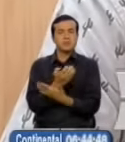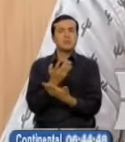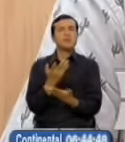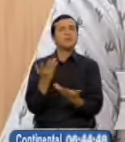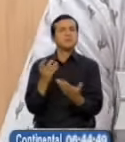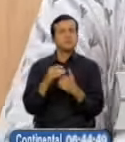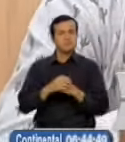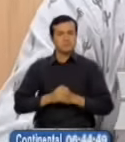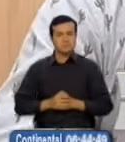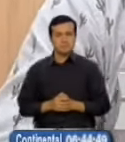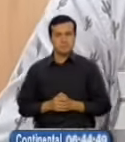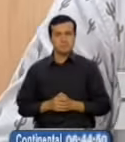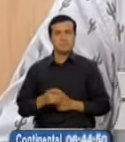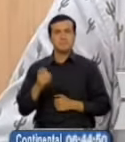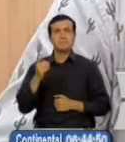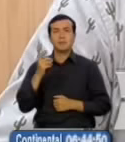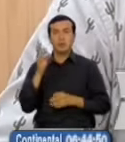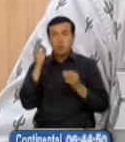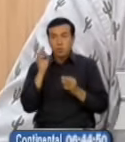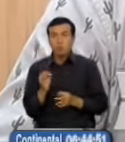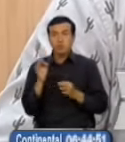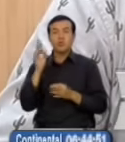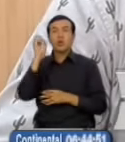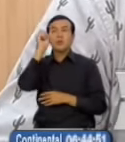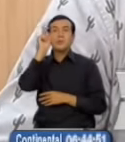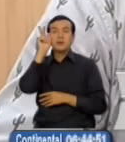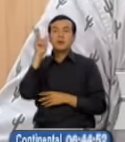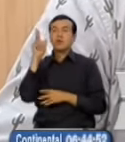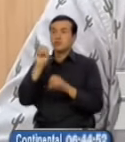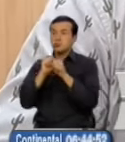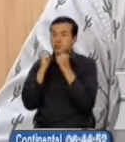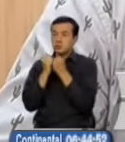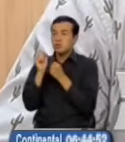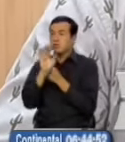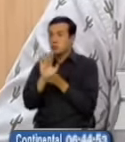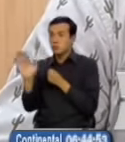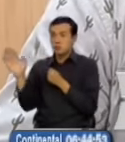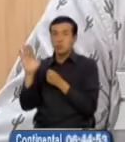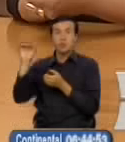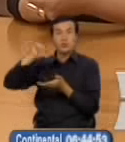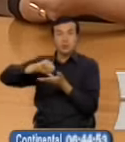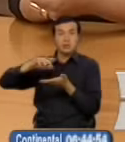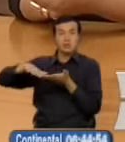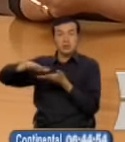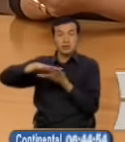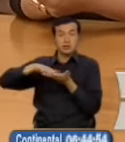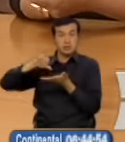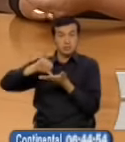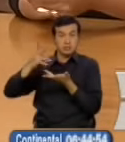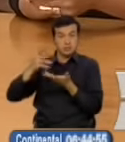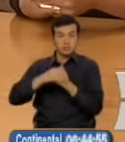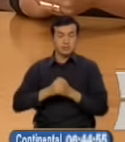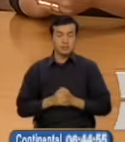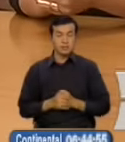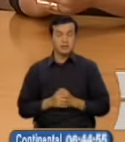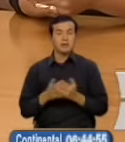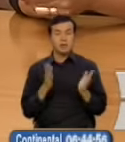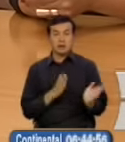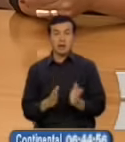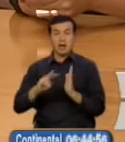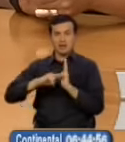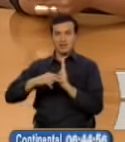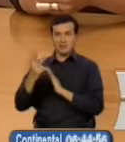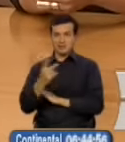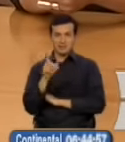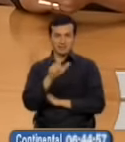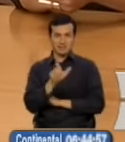valor, digamos, que se le da al criterio de los actores sociales que convergen dentro de la ciudad. Por todas estas cosas, para las arquitectas